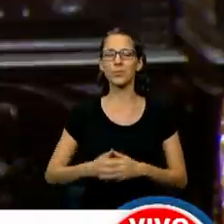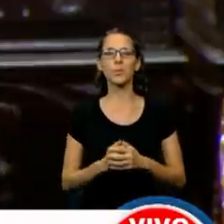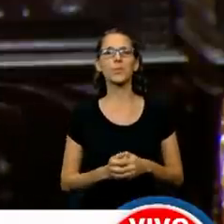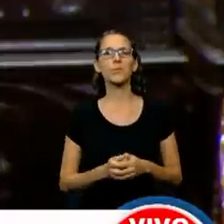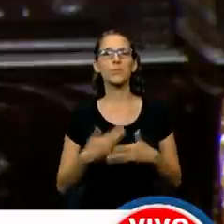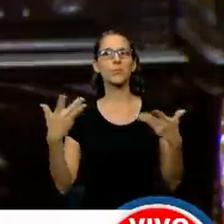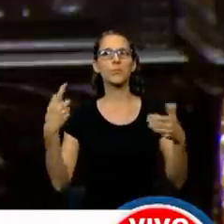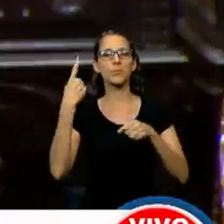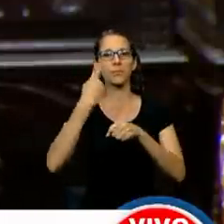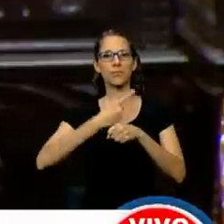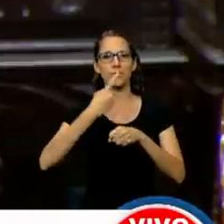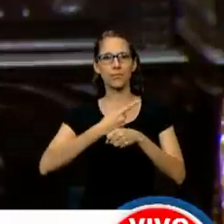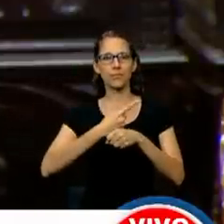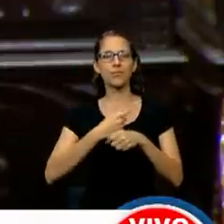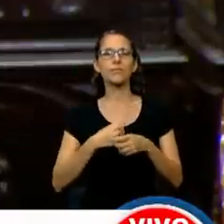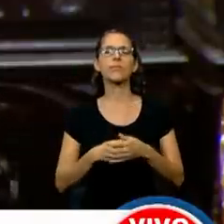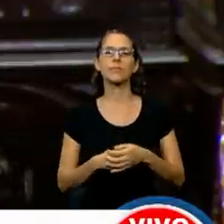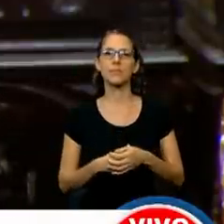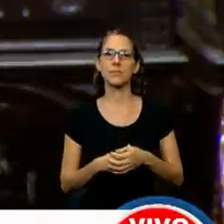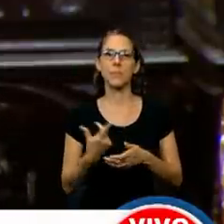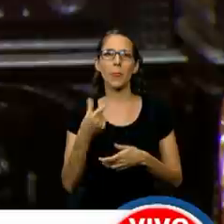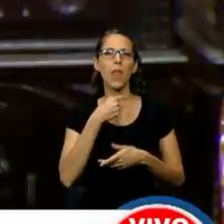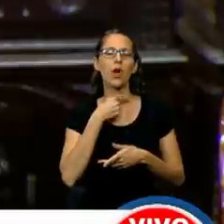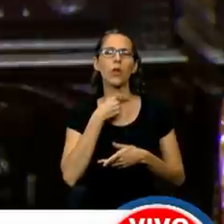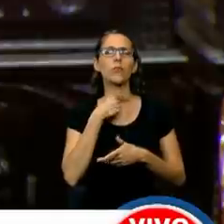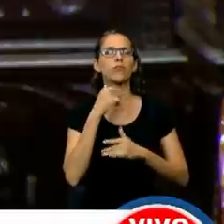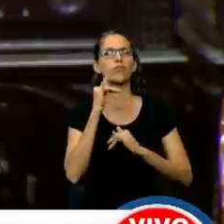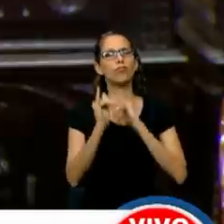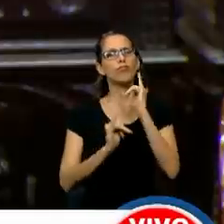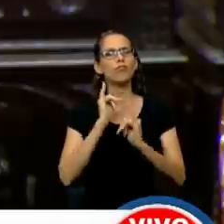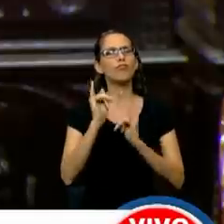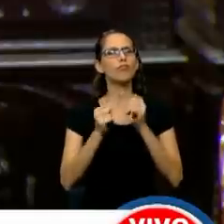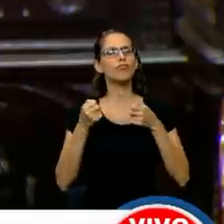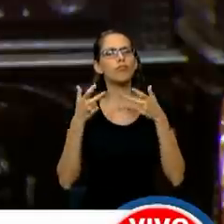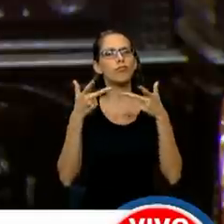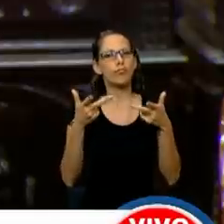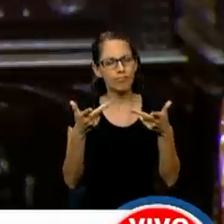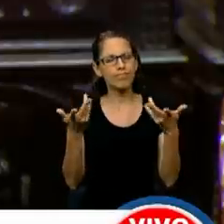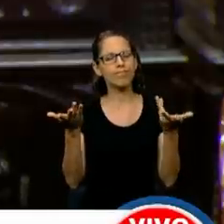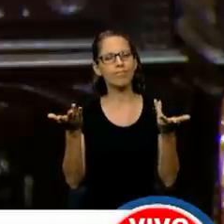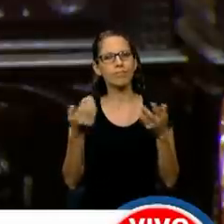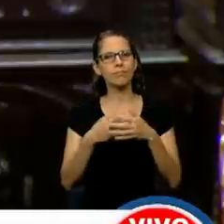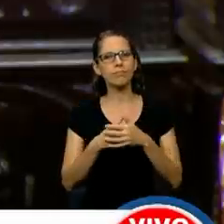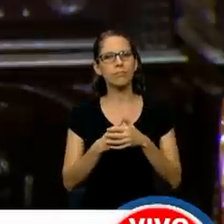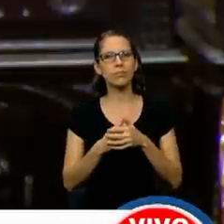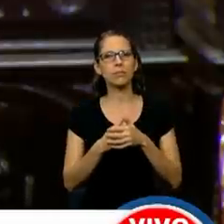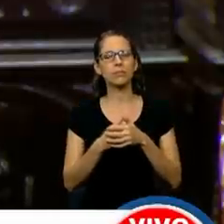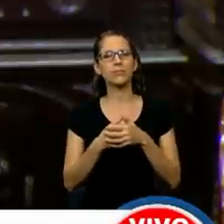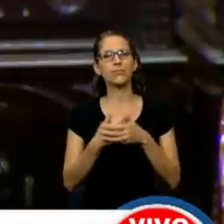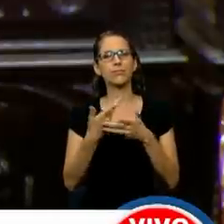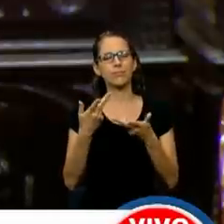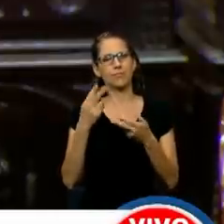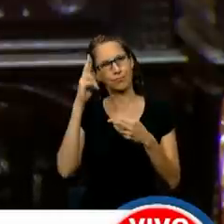en primer lugar quiero expresar mi solidaridad para con nuestro